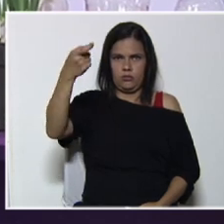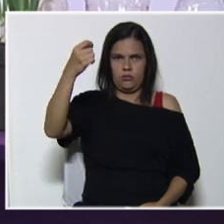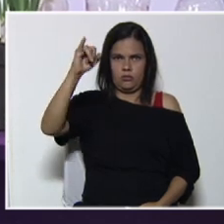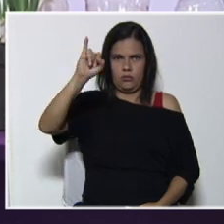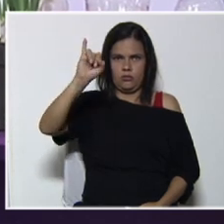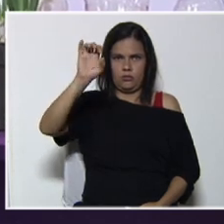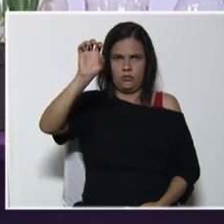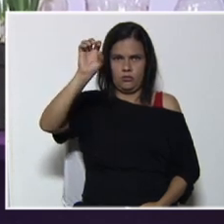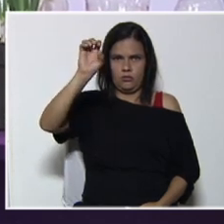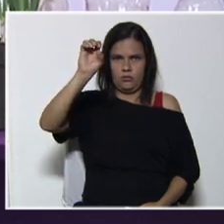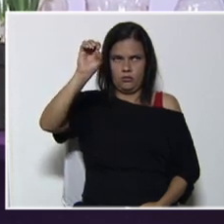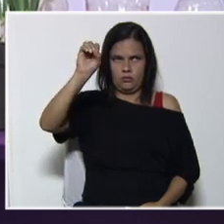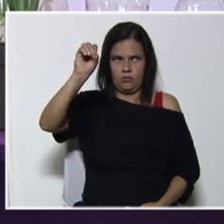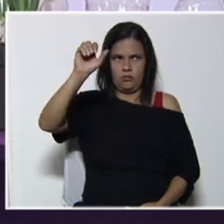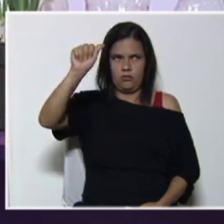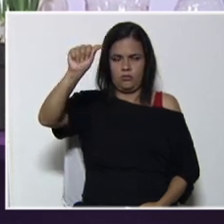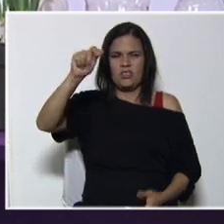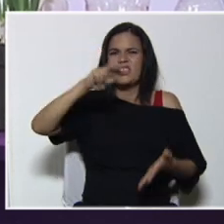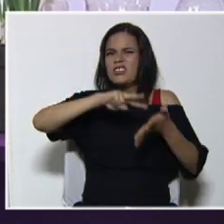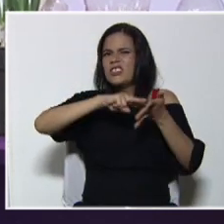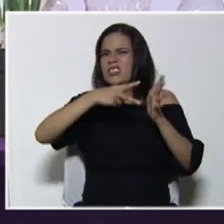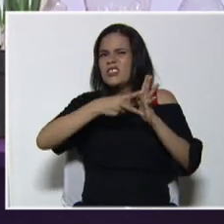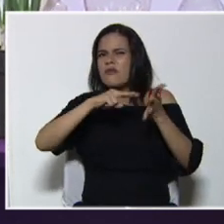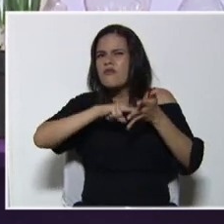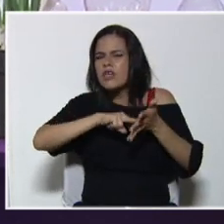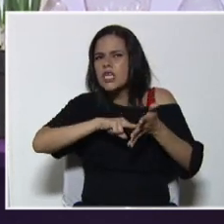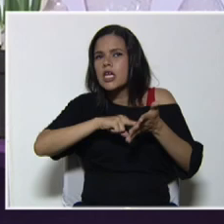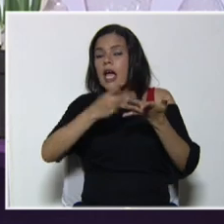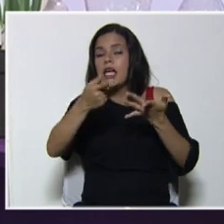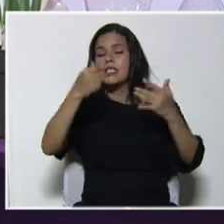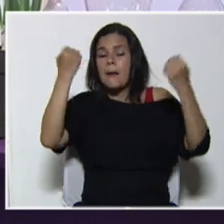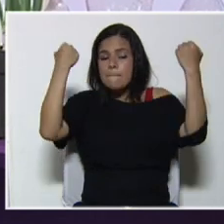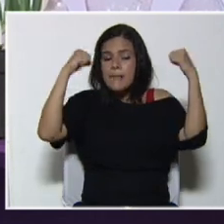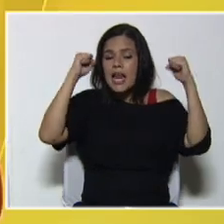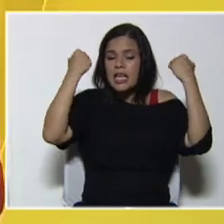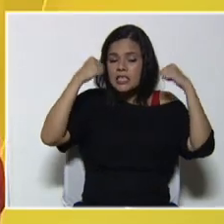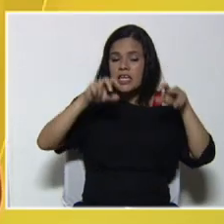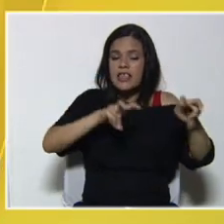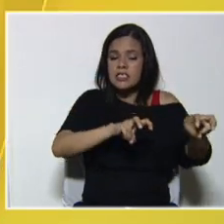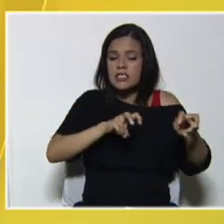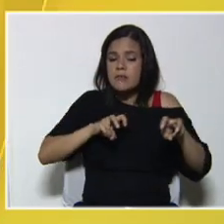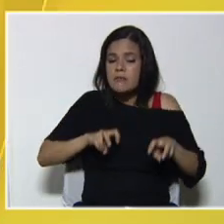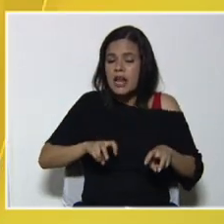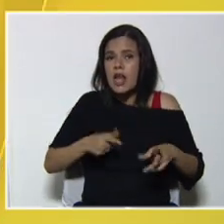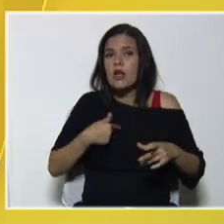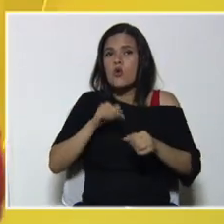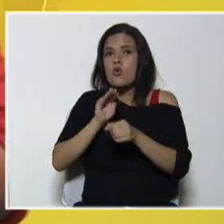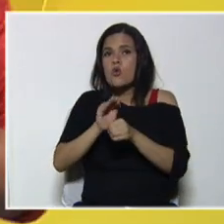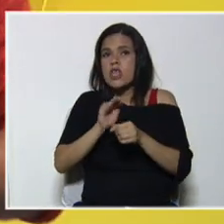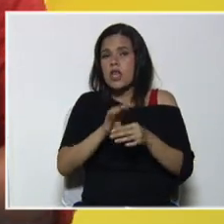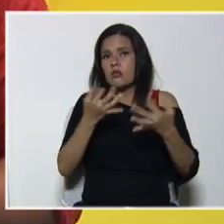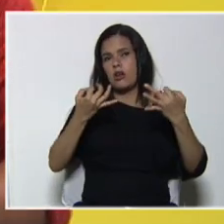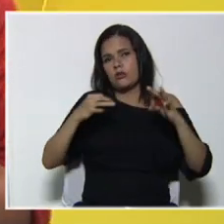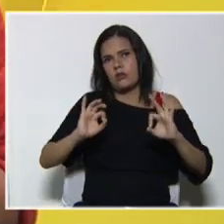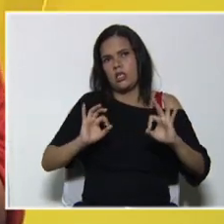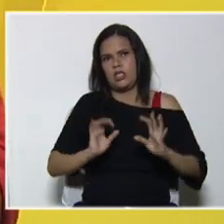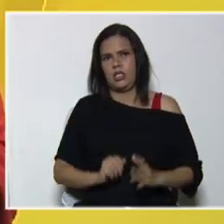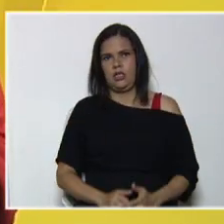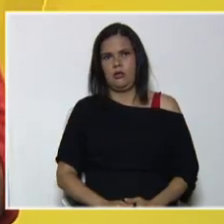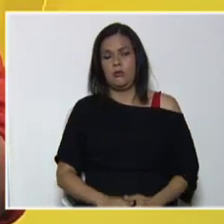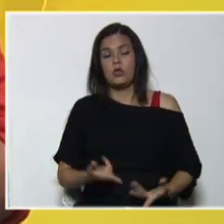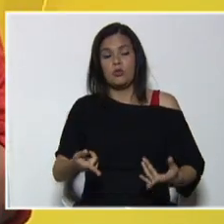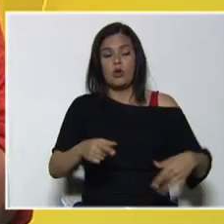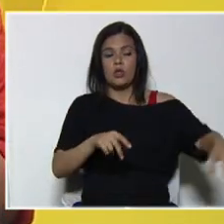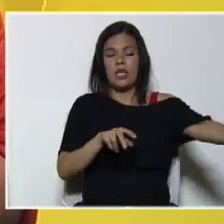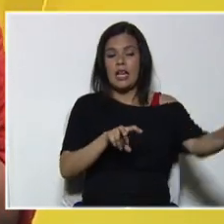ecosistema o el ambiente donde se realiza esta práctica. Por supuesto que en la siembra necesitamos el agua